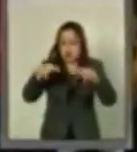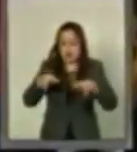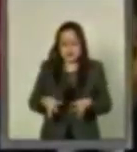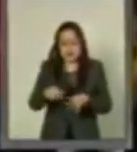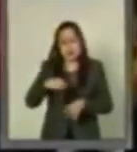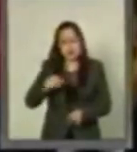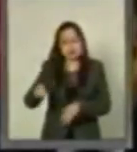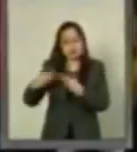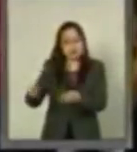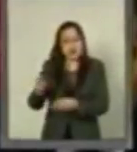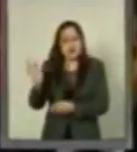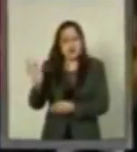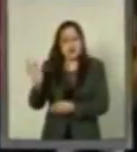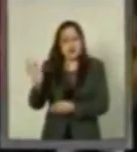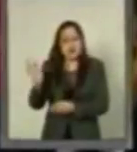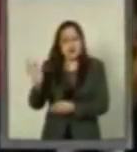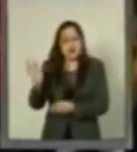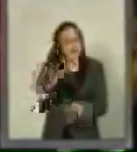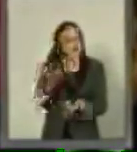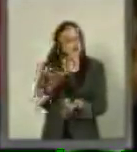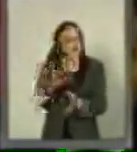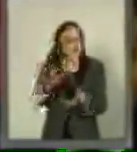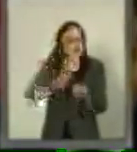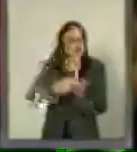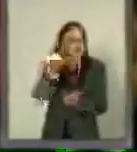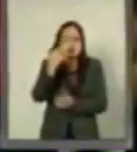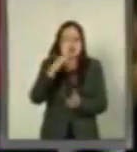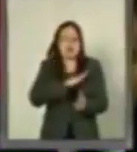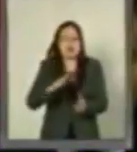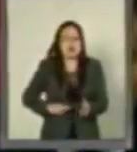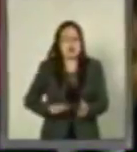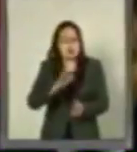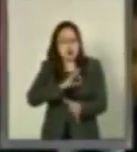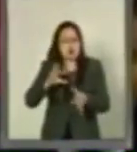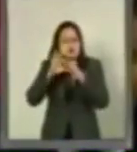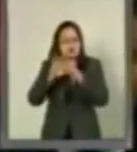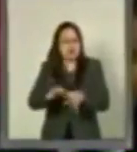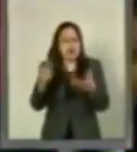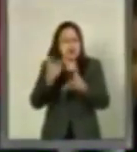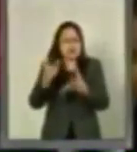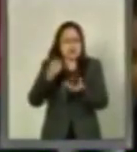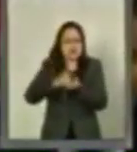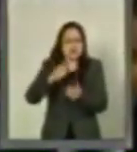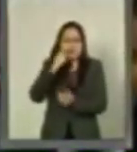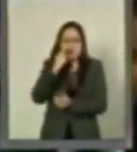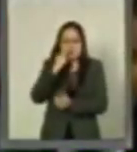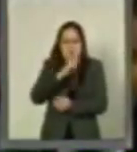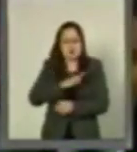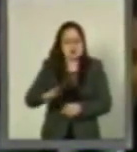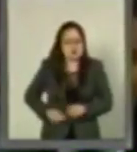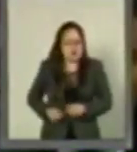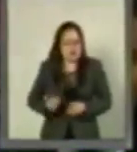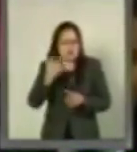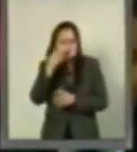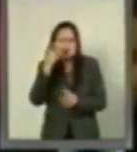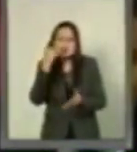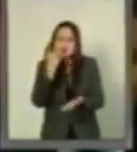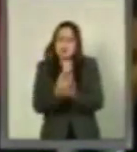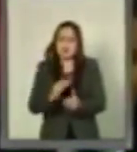podemos analizarlo, no van a ser 50 municipios que van a poder mantener y tener una policía municipal. Los otros